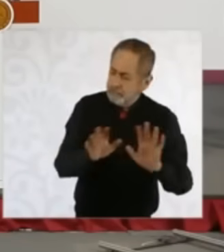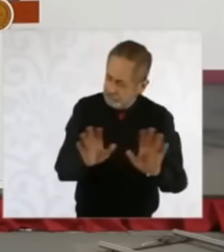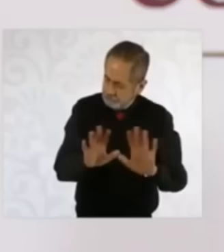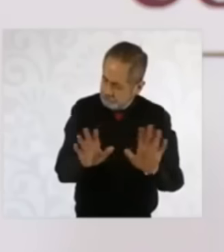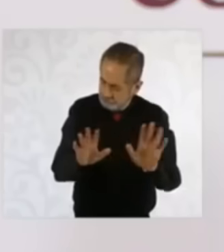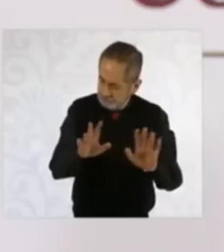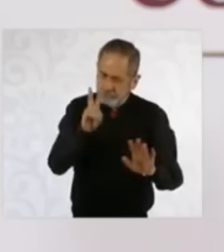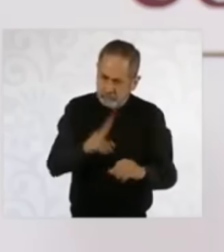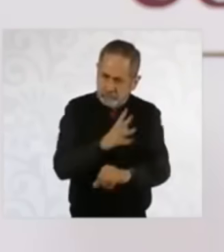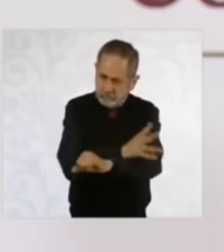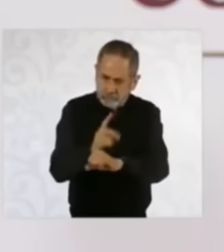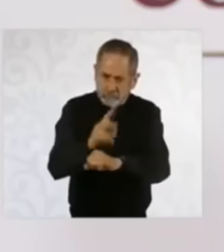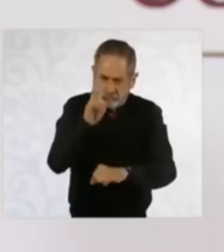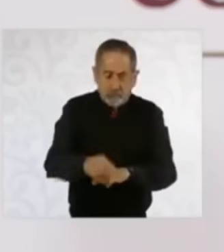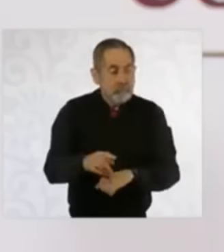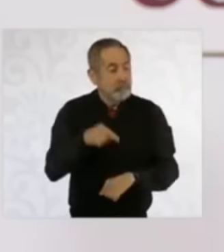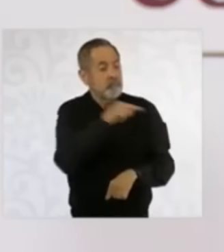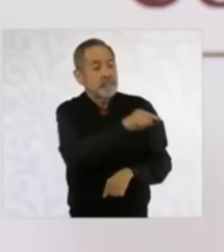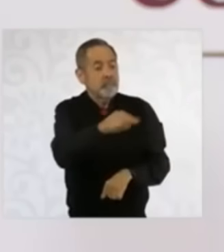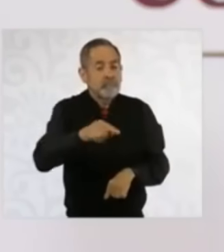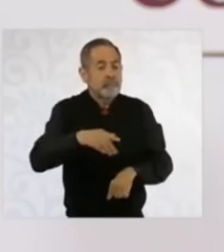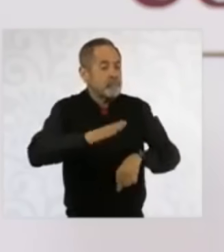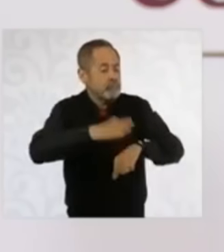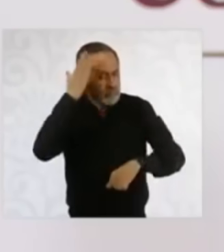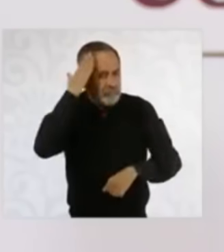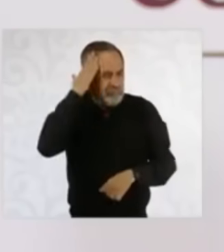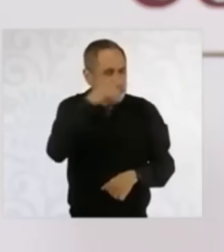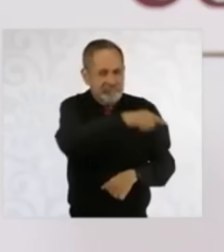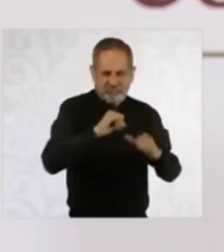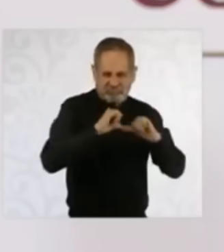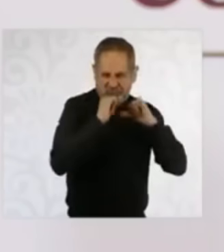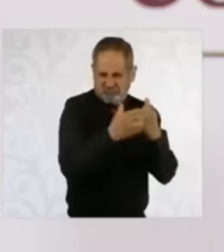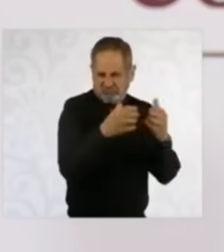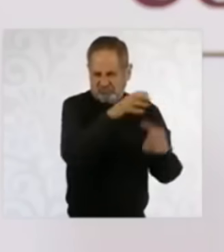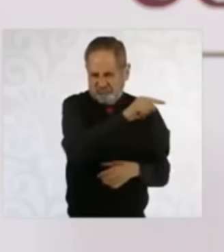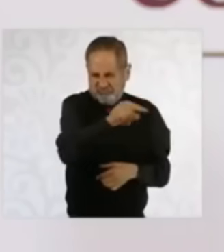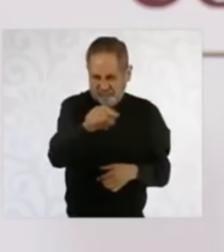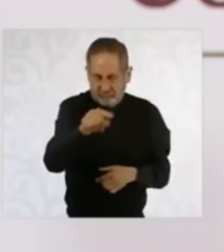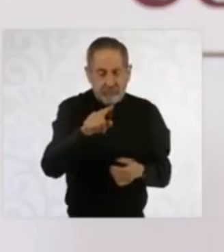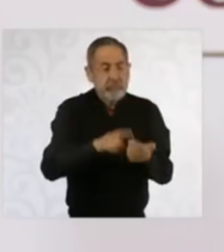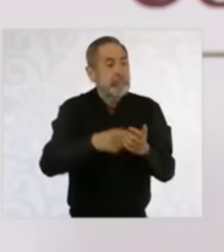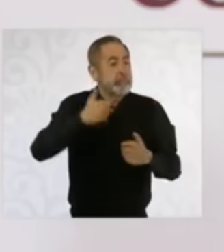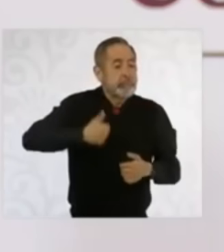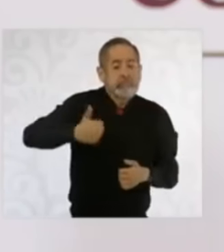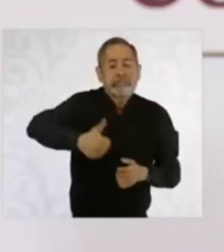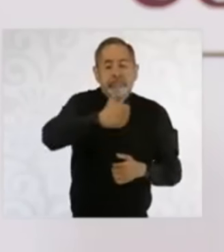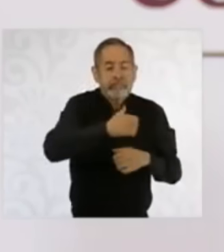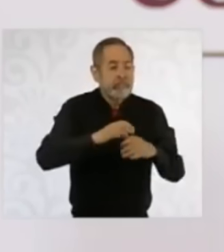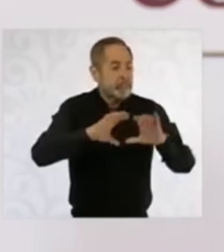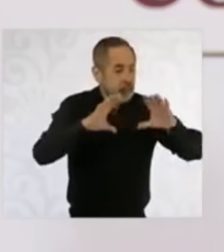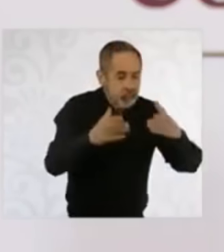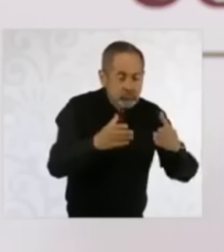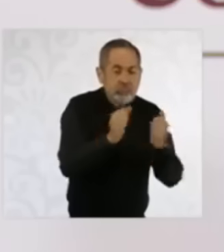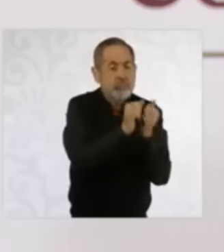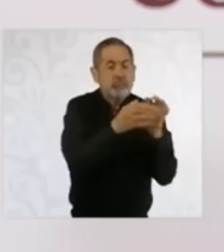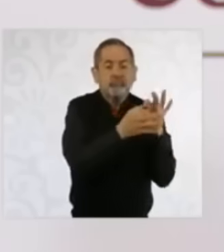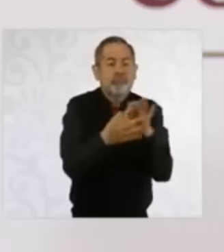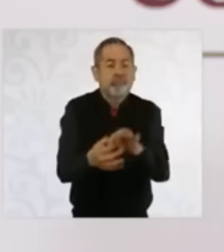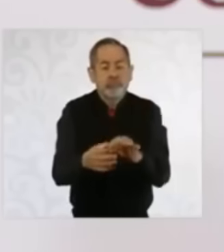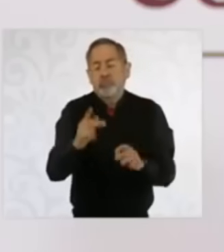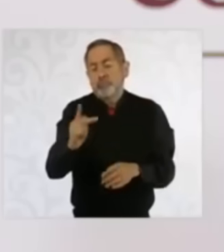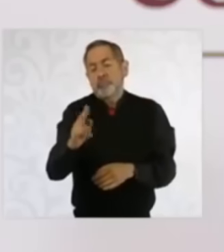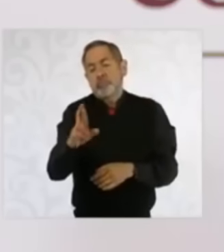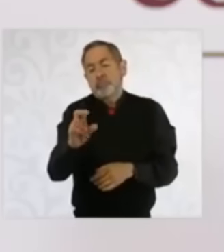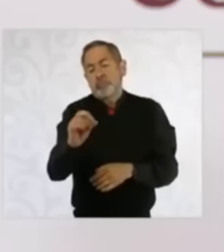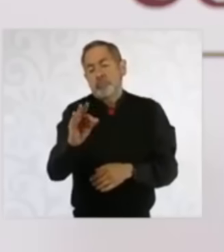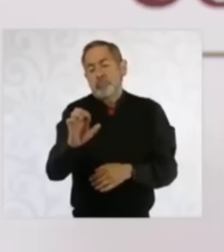iniciaría hasta febrero del 2025 pero por lo pronto están realizando censos en la mayor parte del país es una excelente iniciativa